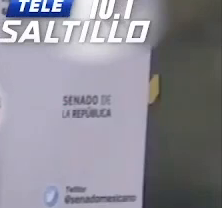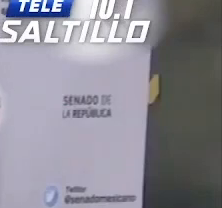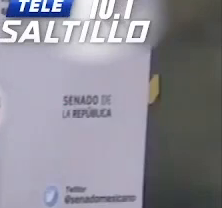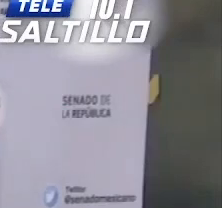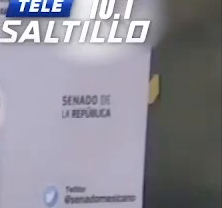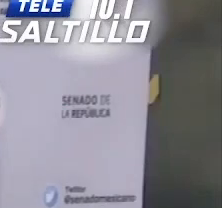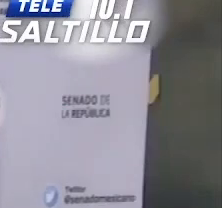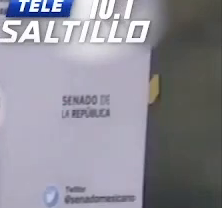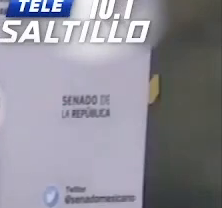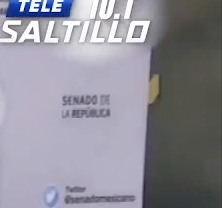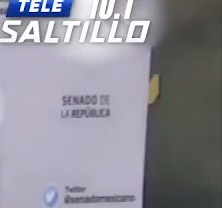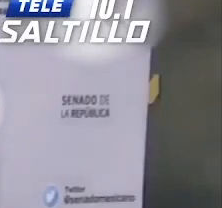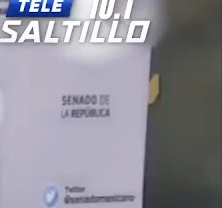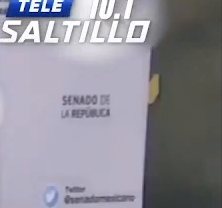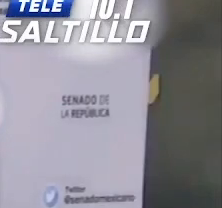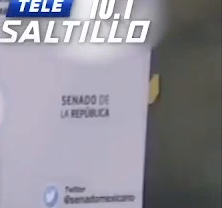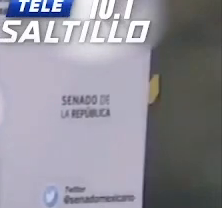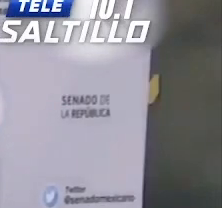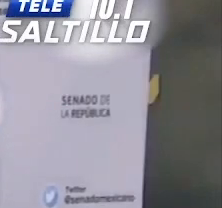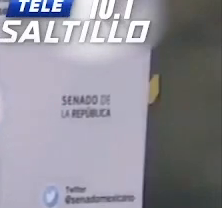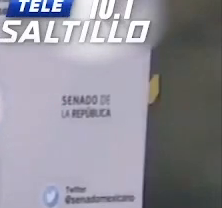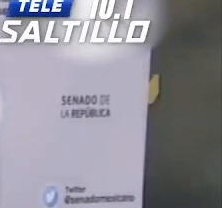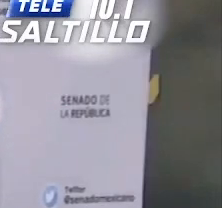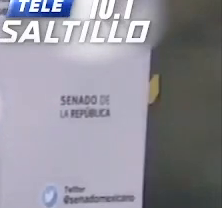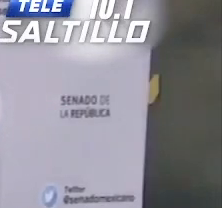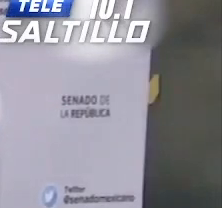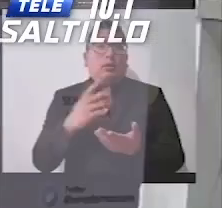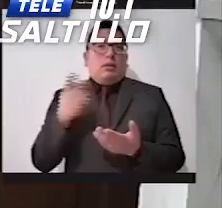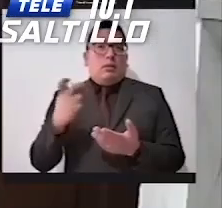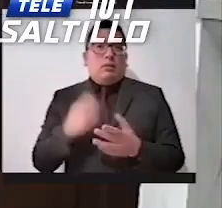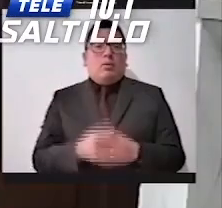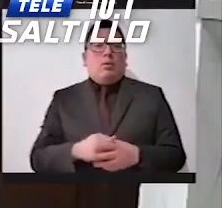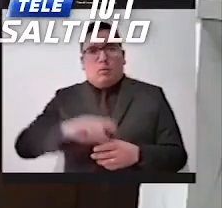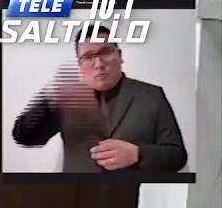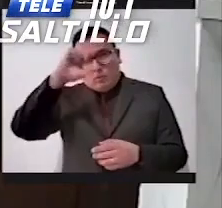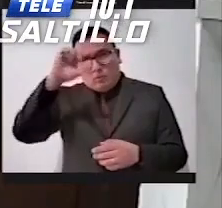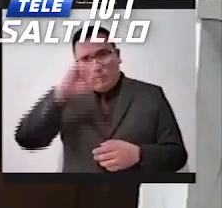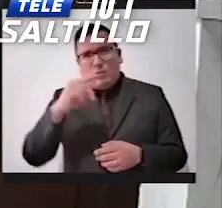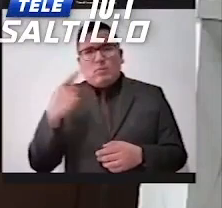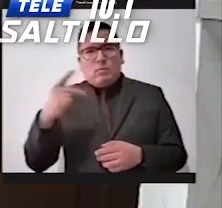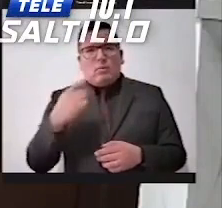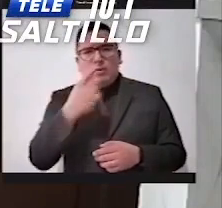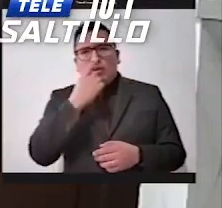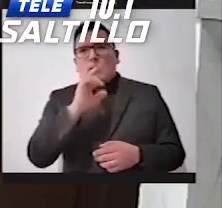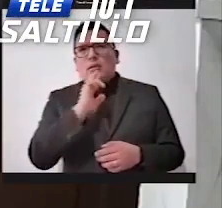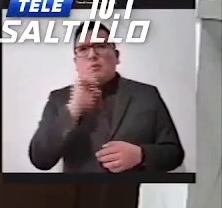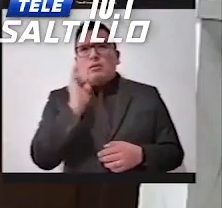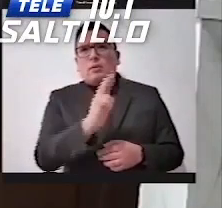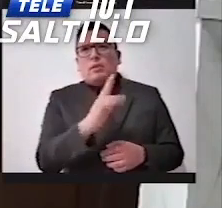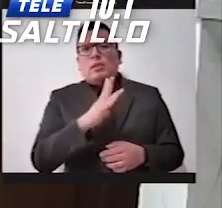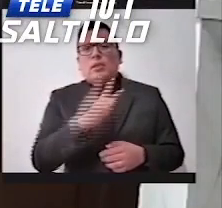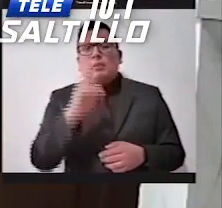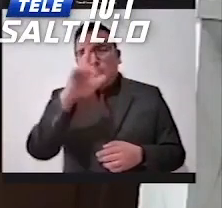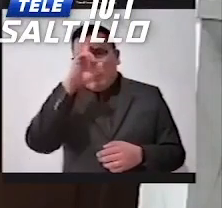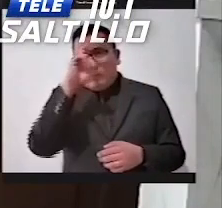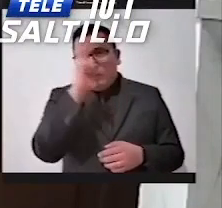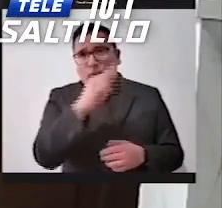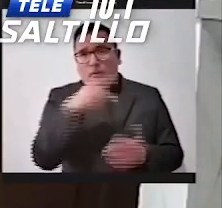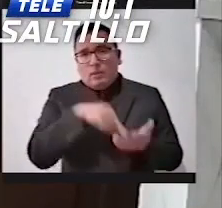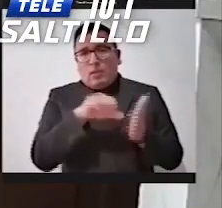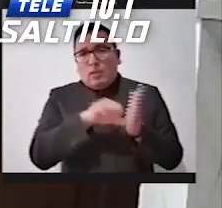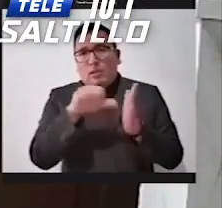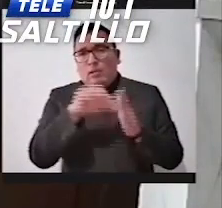siguiente argumento. Pues si bien fue correcto que el Consejo General sustentara su respuesta en la prohibición prevista en el